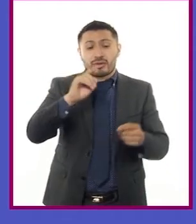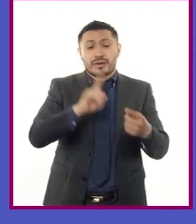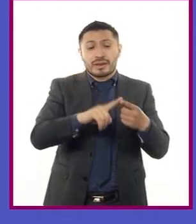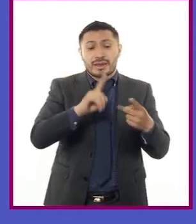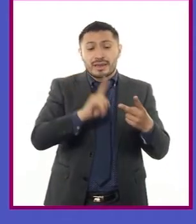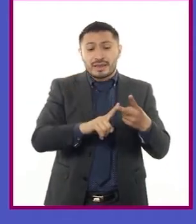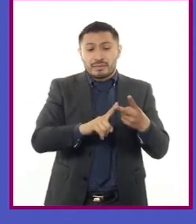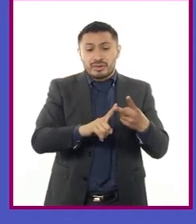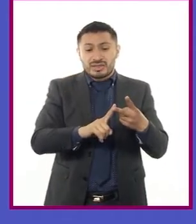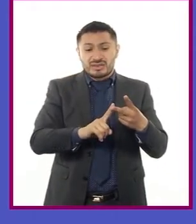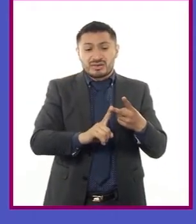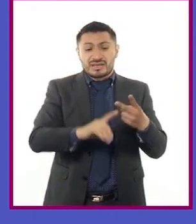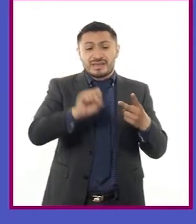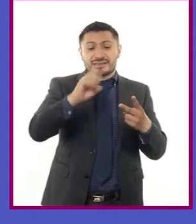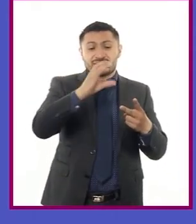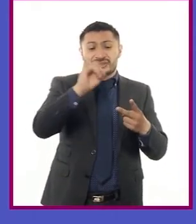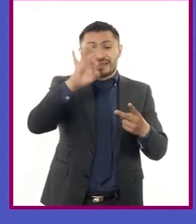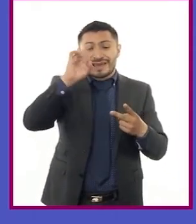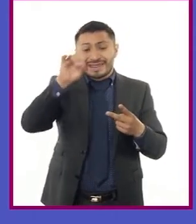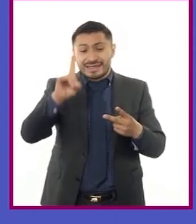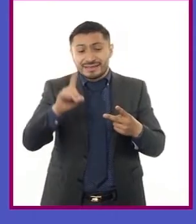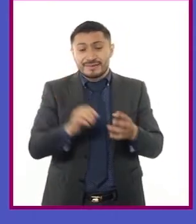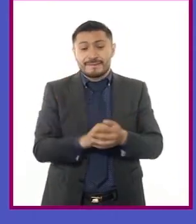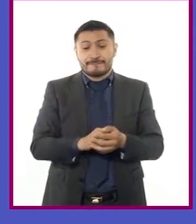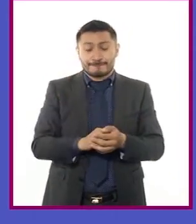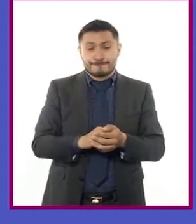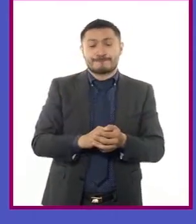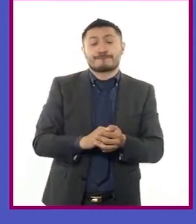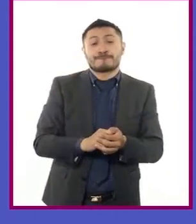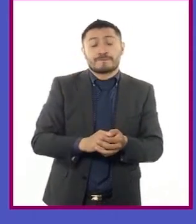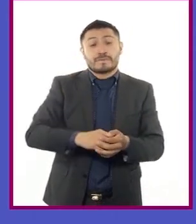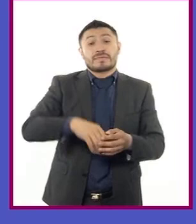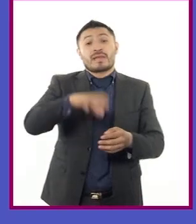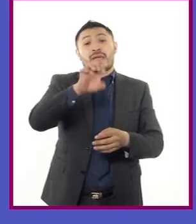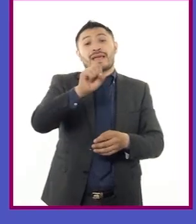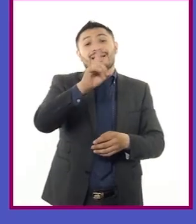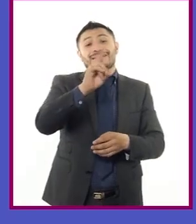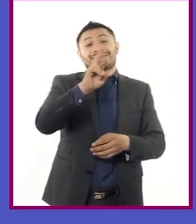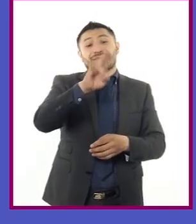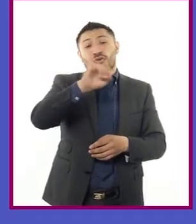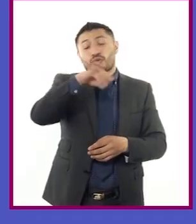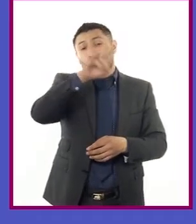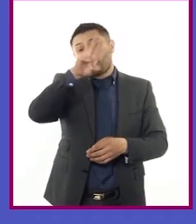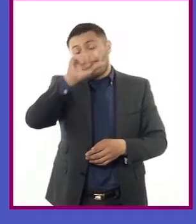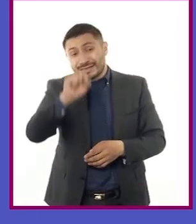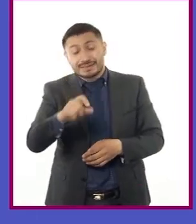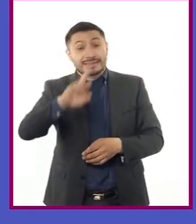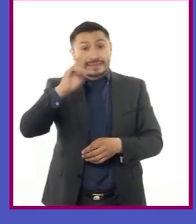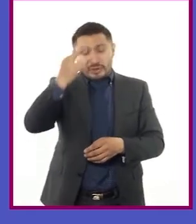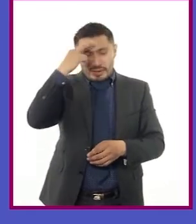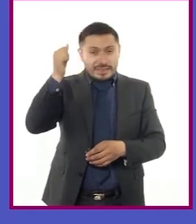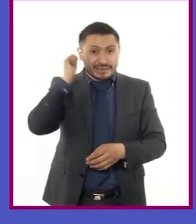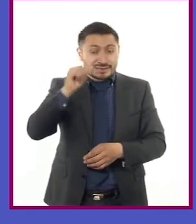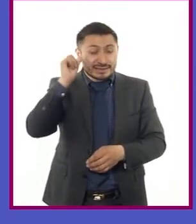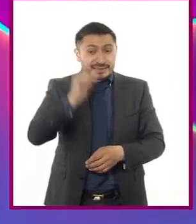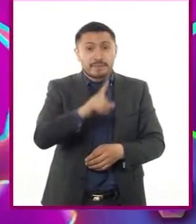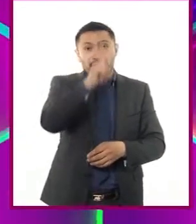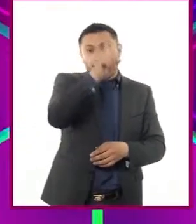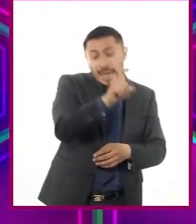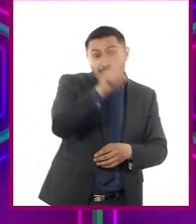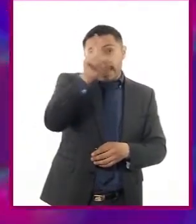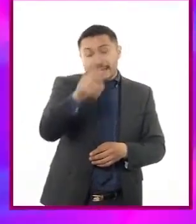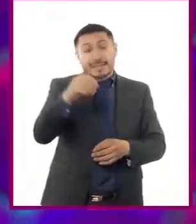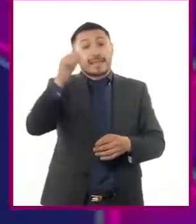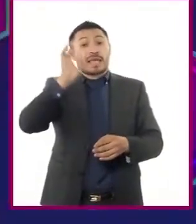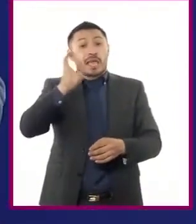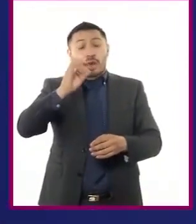tilde. Además, nunca debemos olvidar que un párrafo al finalizar siempre lleva punto. Excelente,